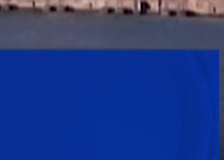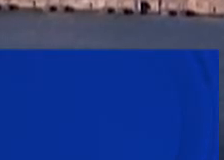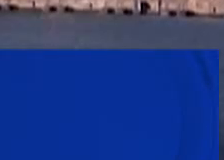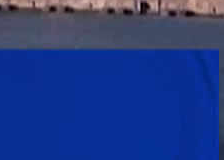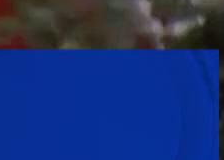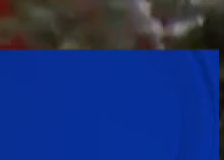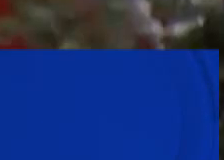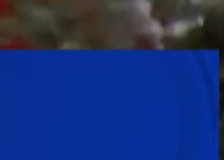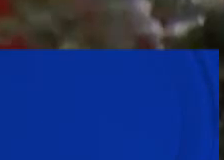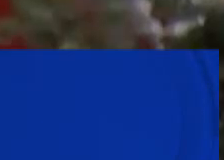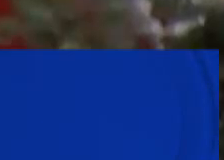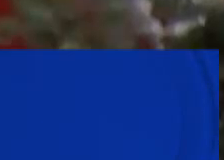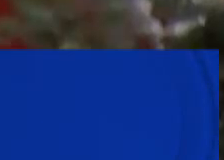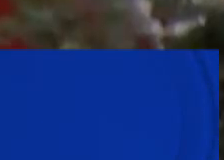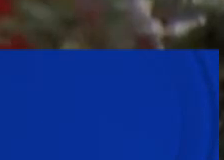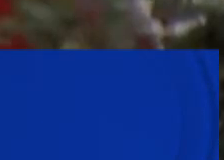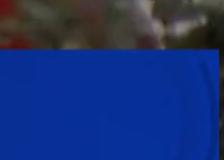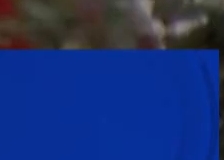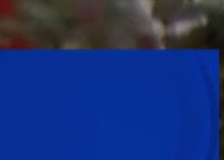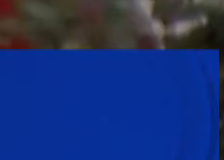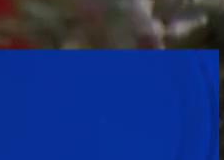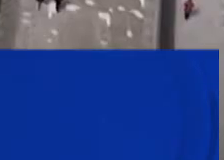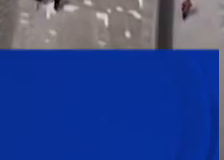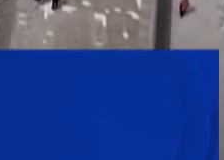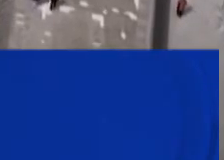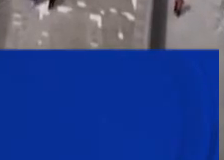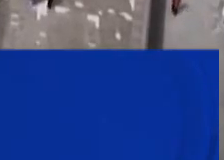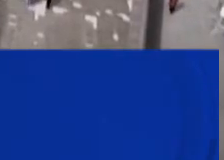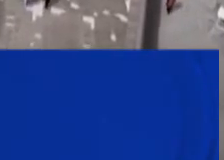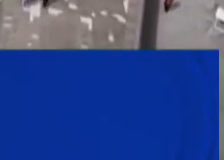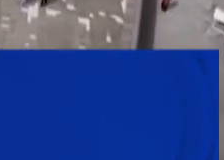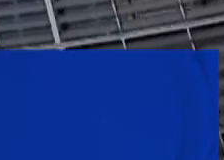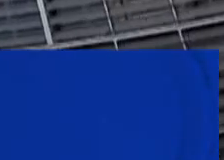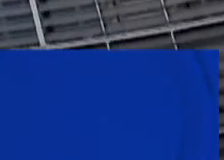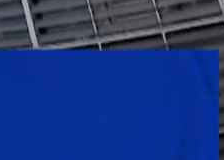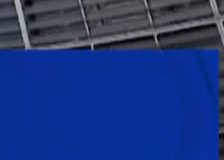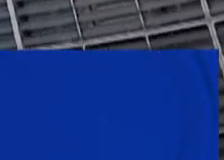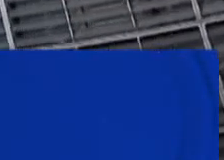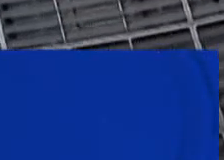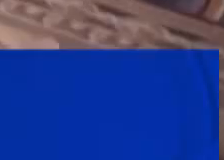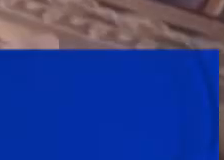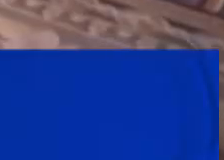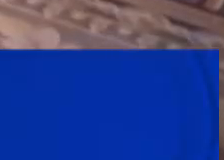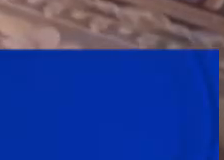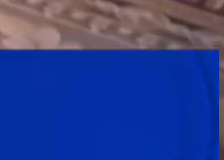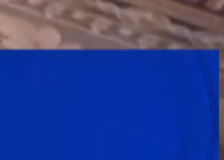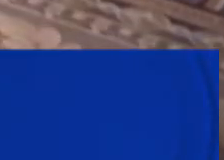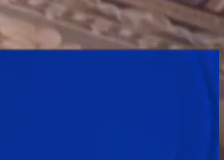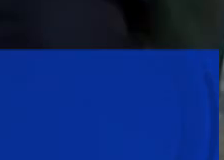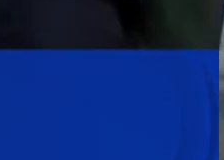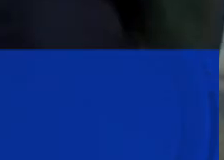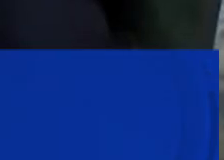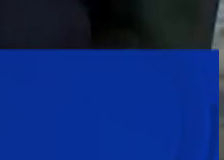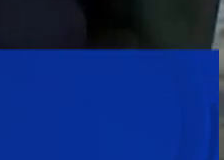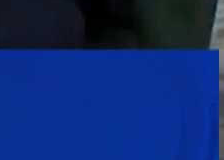política arancelaria de Donald Trump, convirtieron el acuerdo con el Mercosur en una herramienta fundamental por una Unión Europea consciente de que